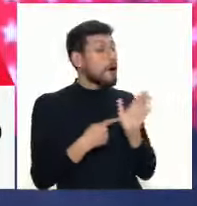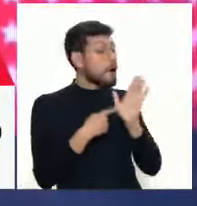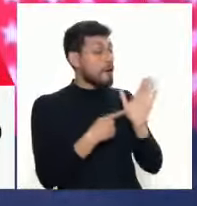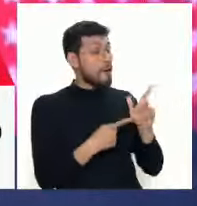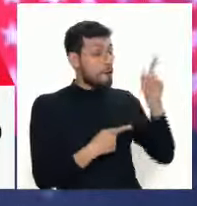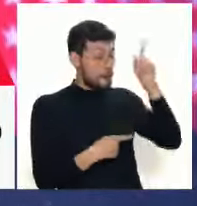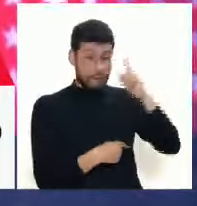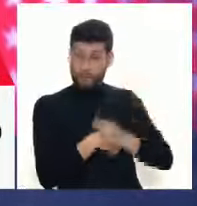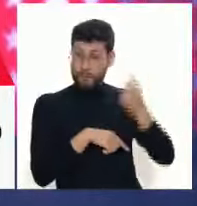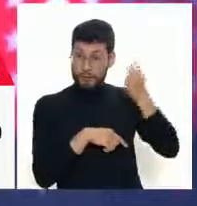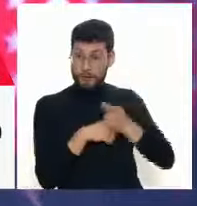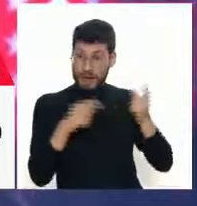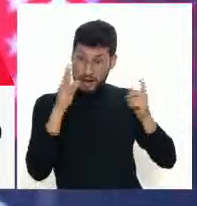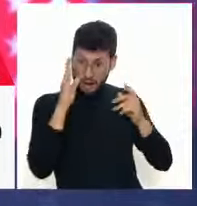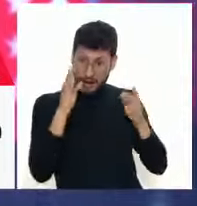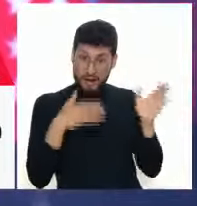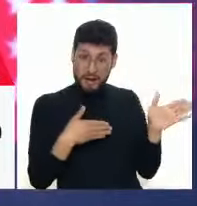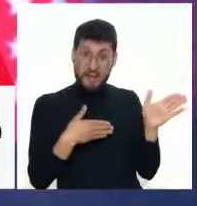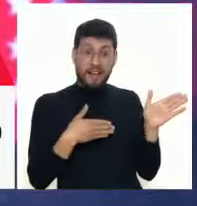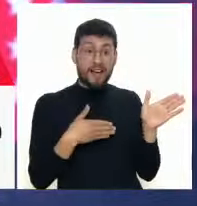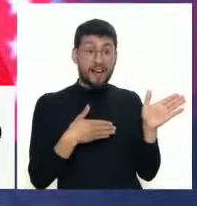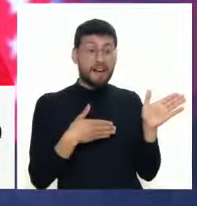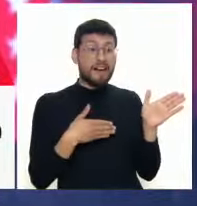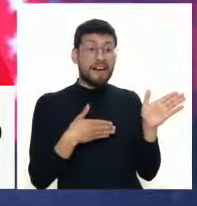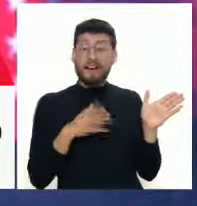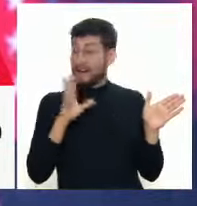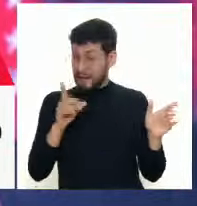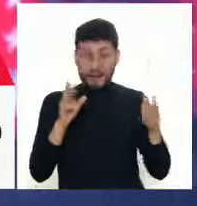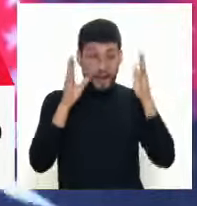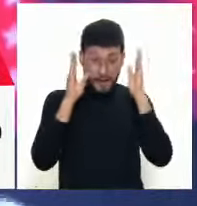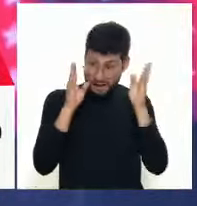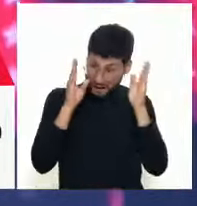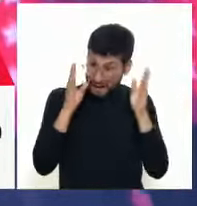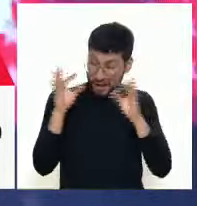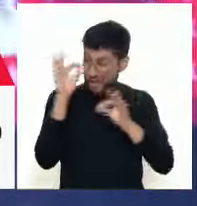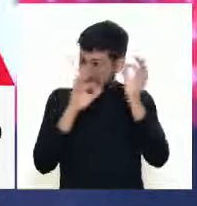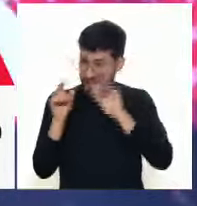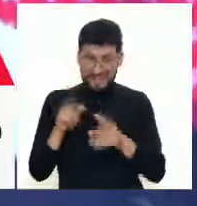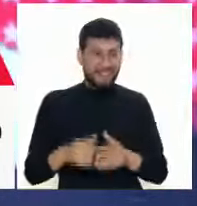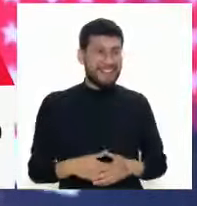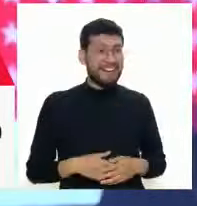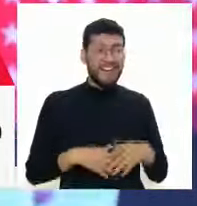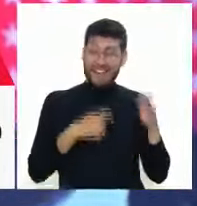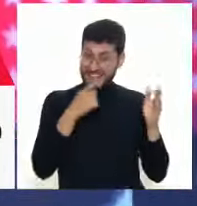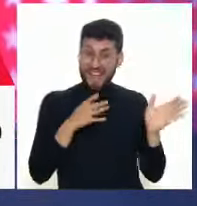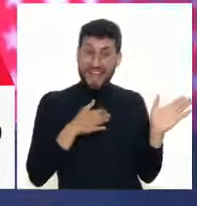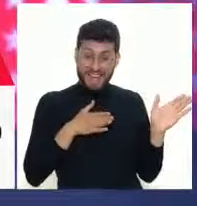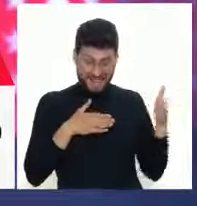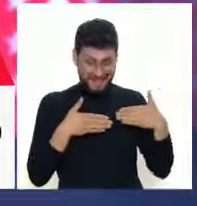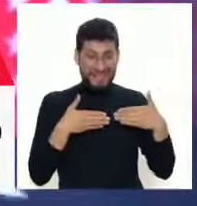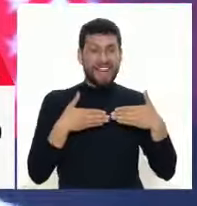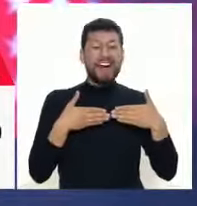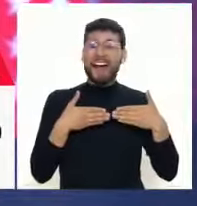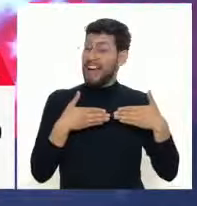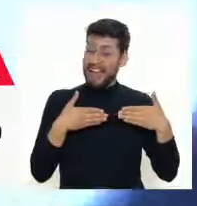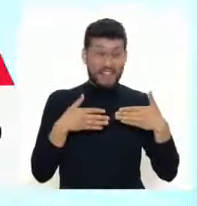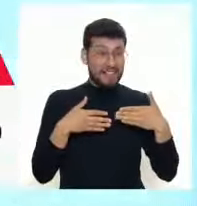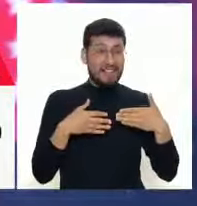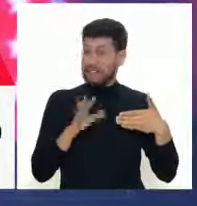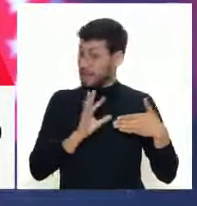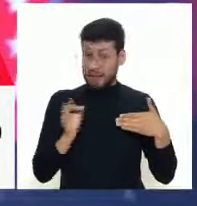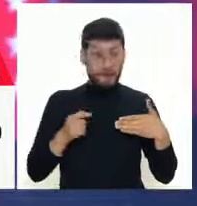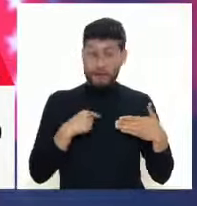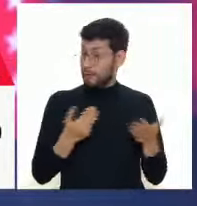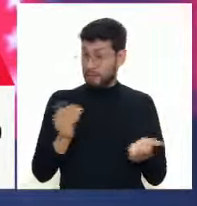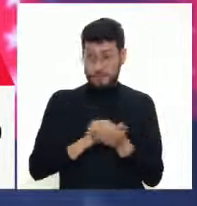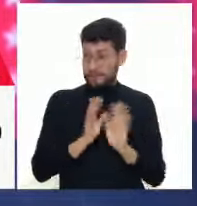una sola vez. Observen. Abran bien los ojos, no se distraigan, ¿ah? Ok. Miren que no hay nada. Porque ya no